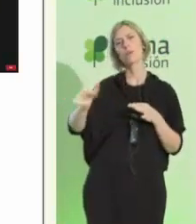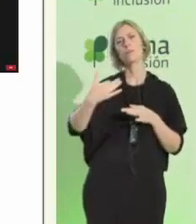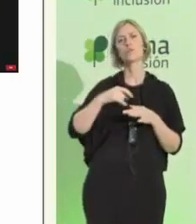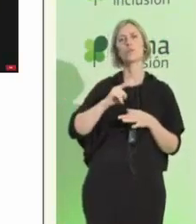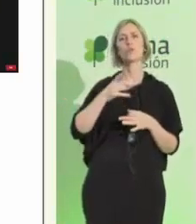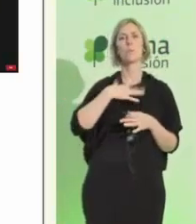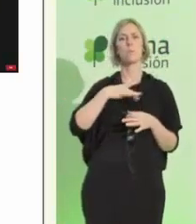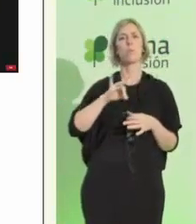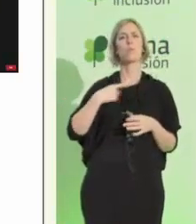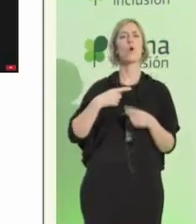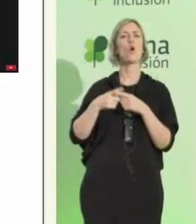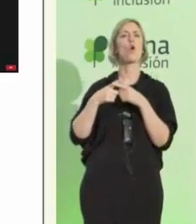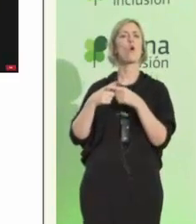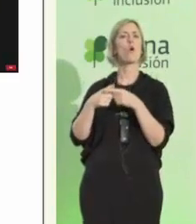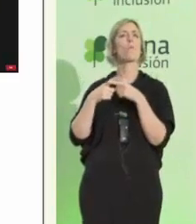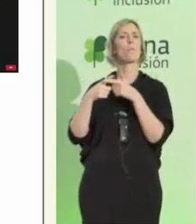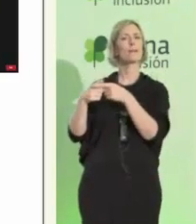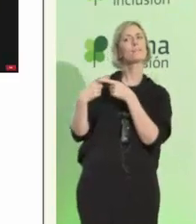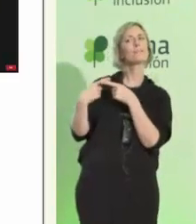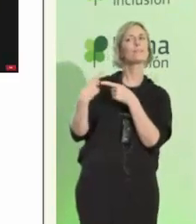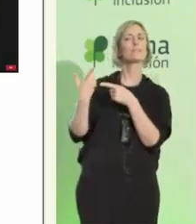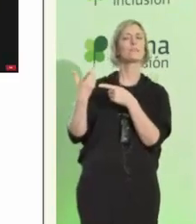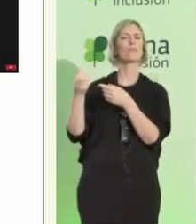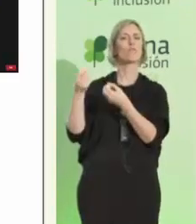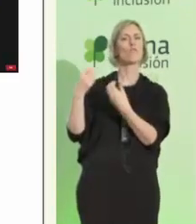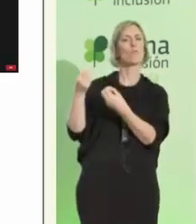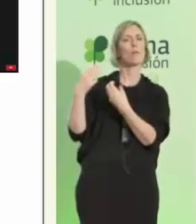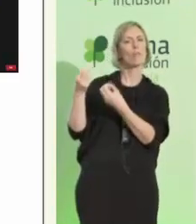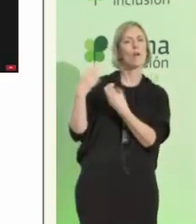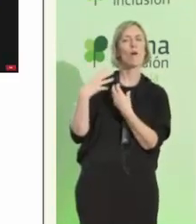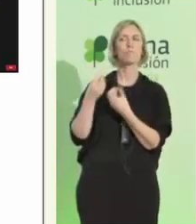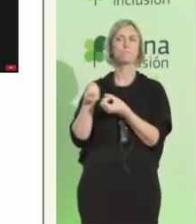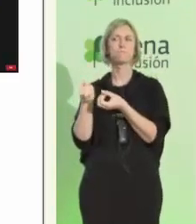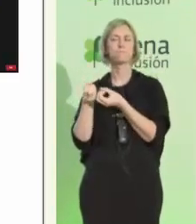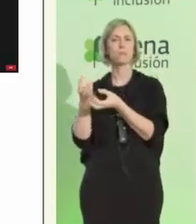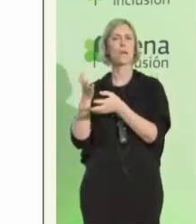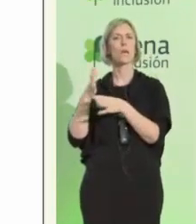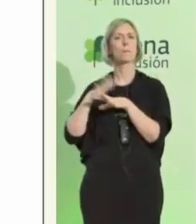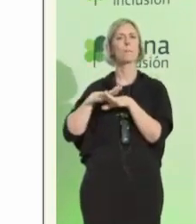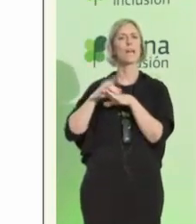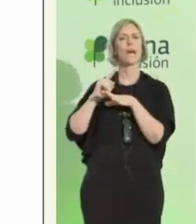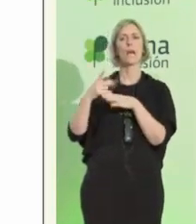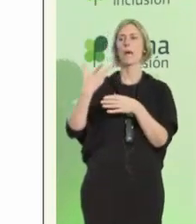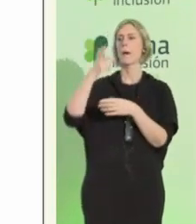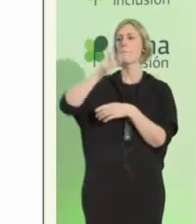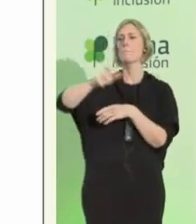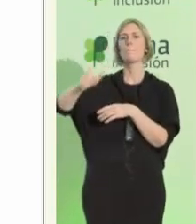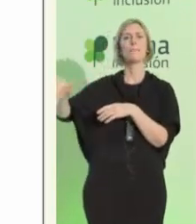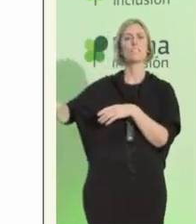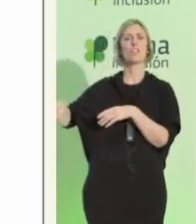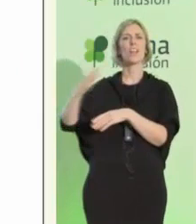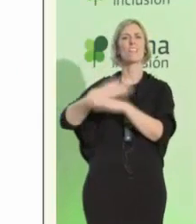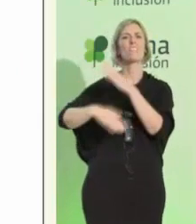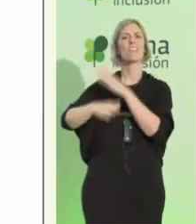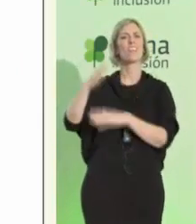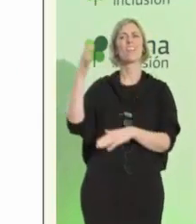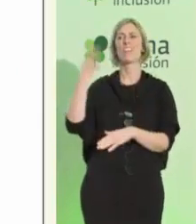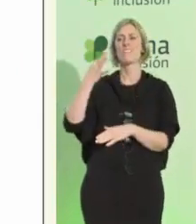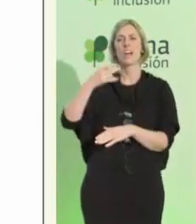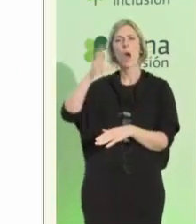serie de elementos comunes, sobre todo en el sentido de la visibilidad de las personas con deficiencias, que deben ser oídas y